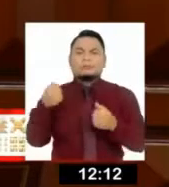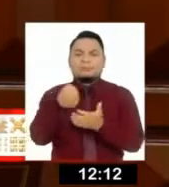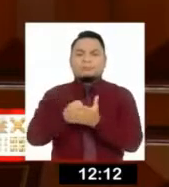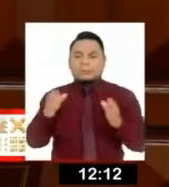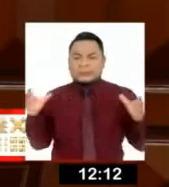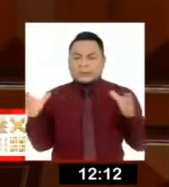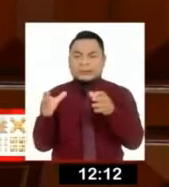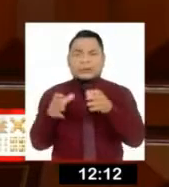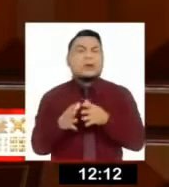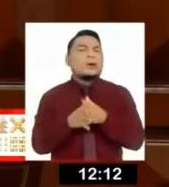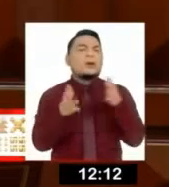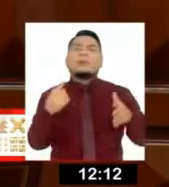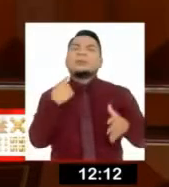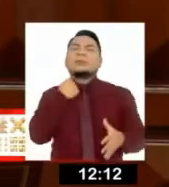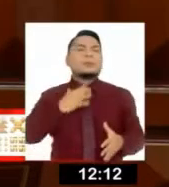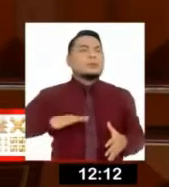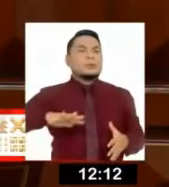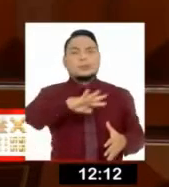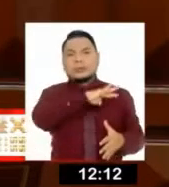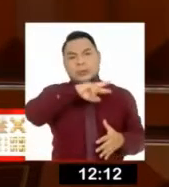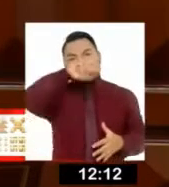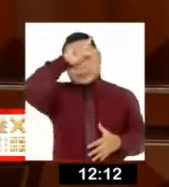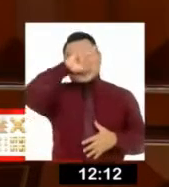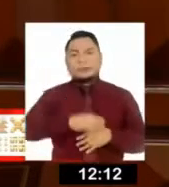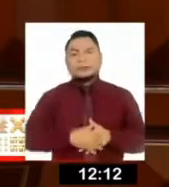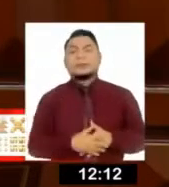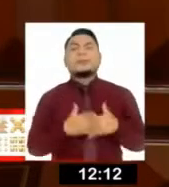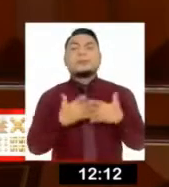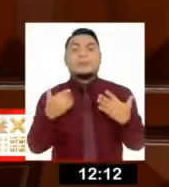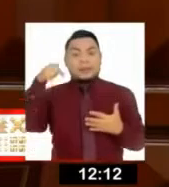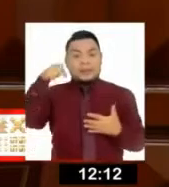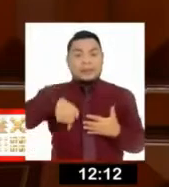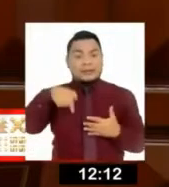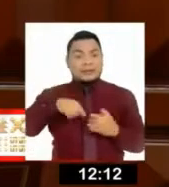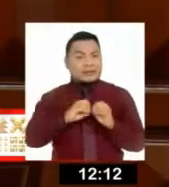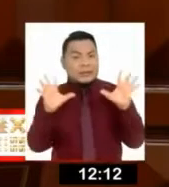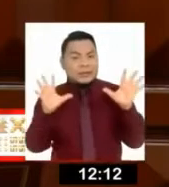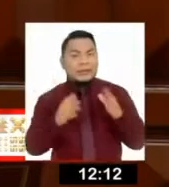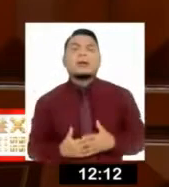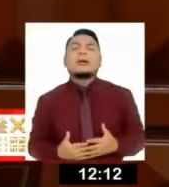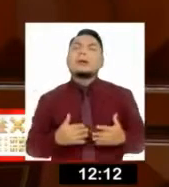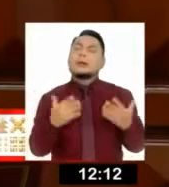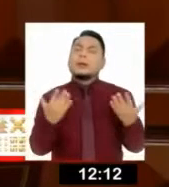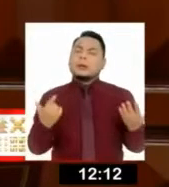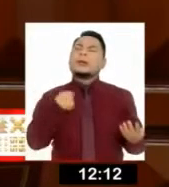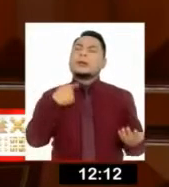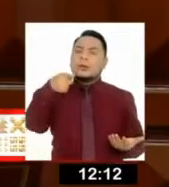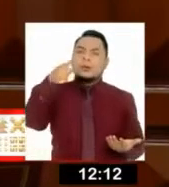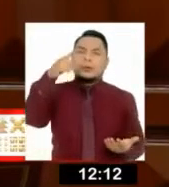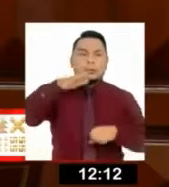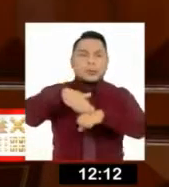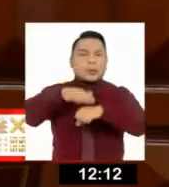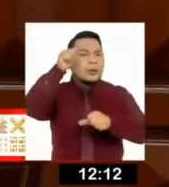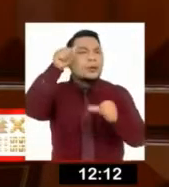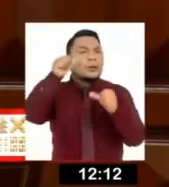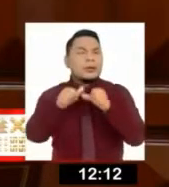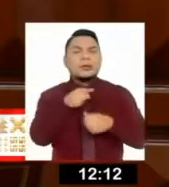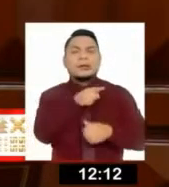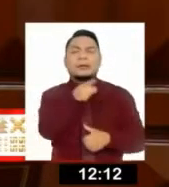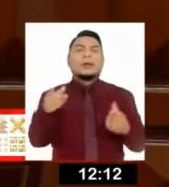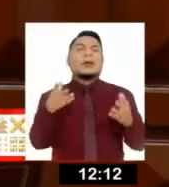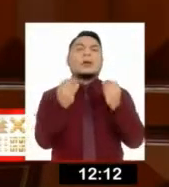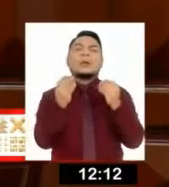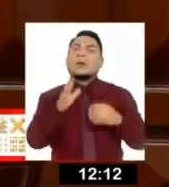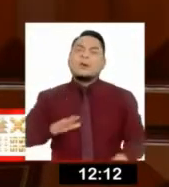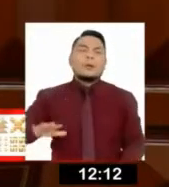que tanto ha golpeado a nuestro país. En esta fecha no quiero dejar de recordar a tantos y a